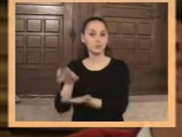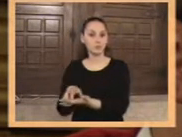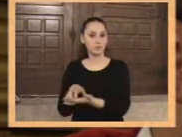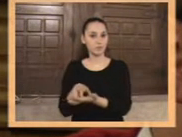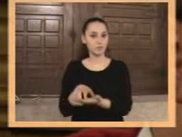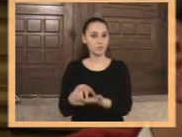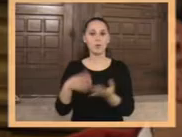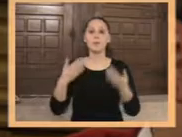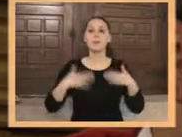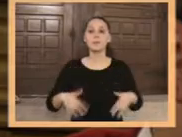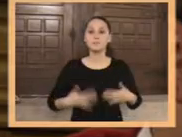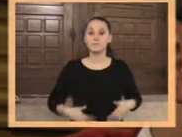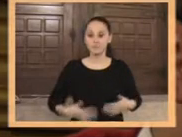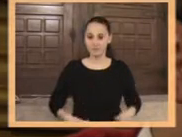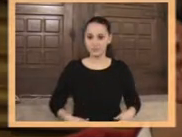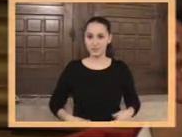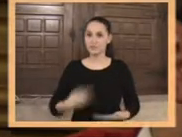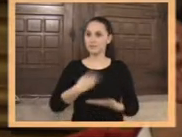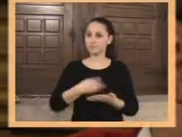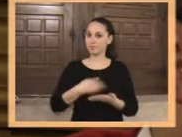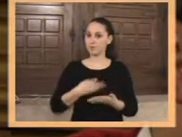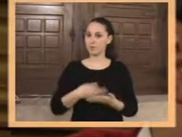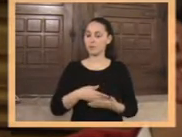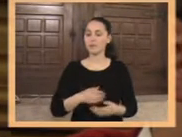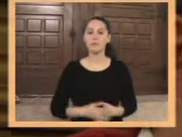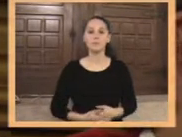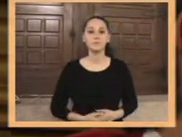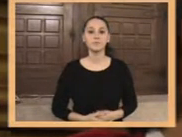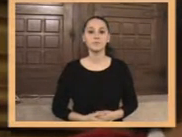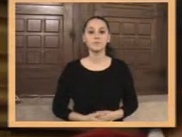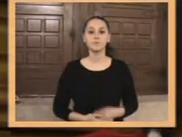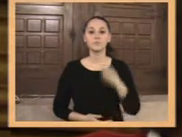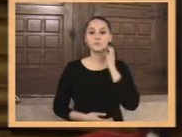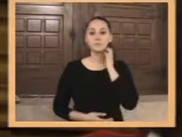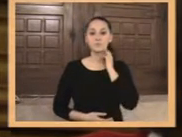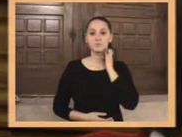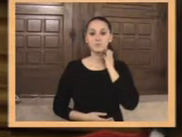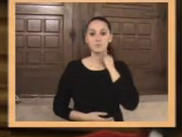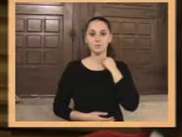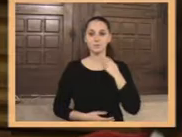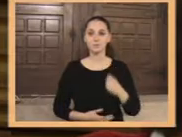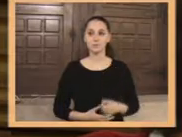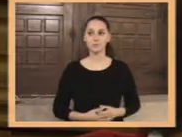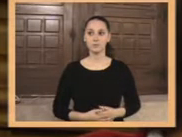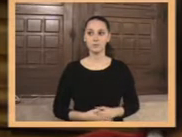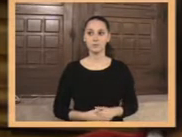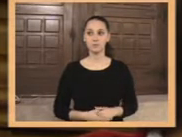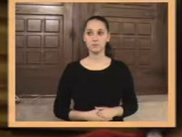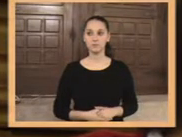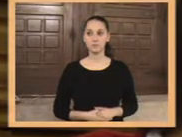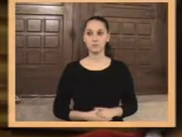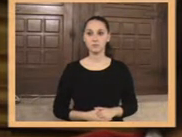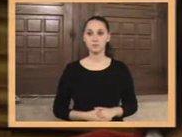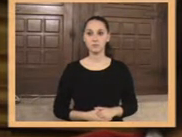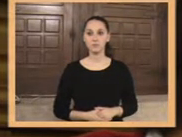En cuanto a la participación respecto, es una ordenanza que es